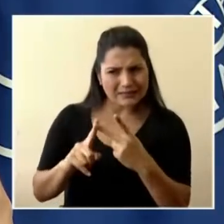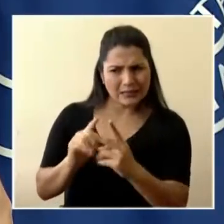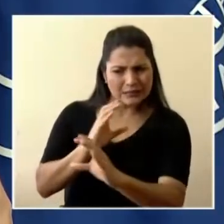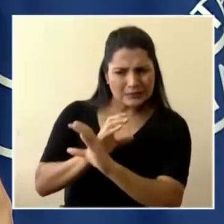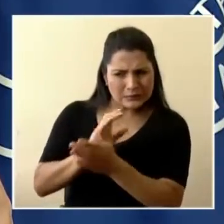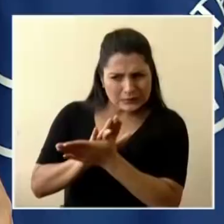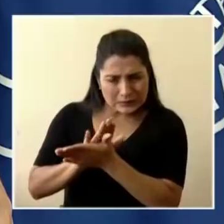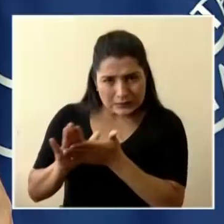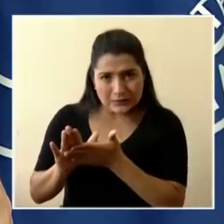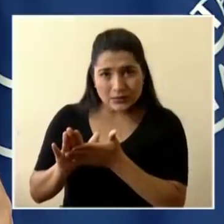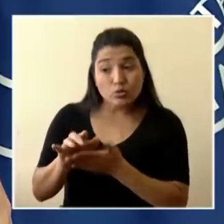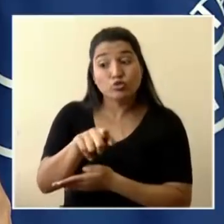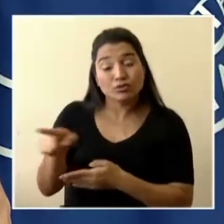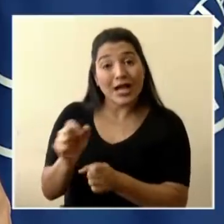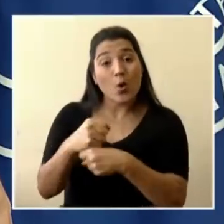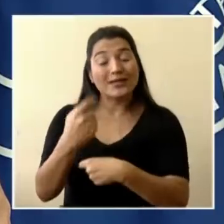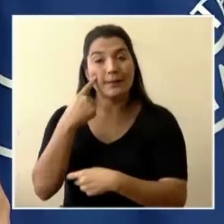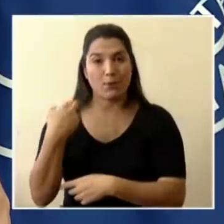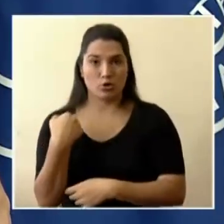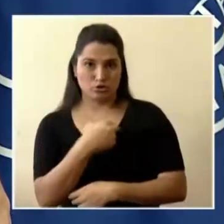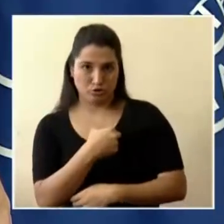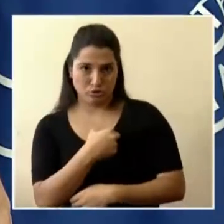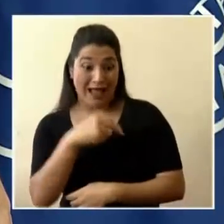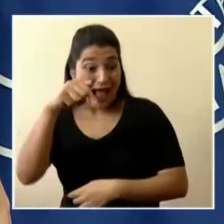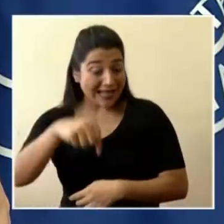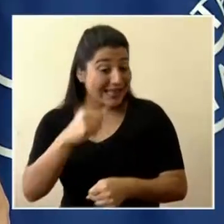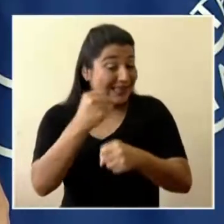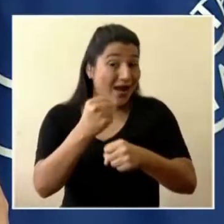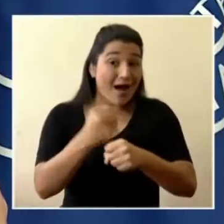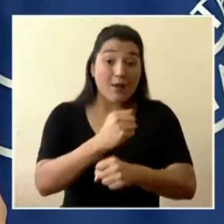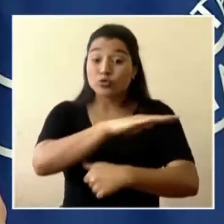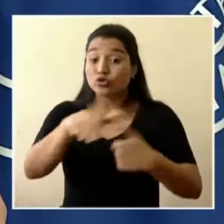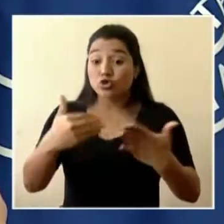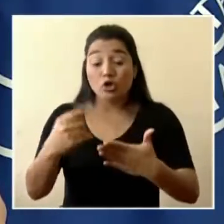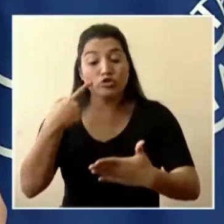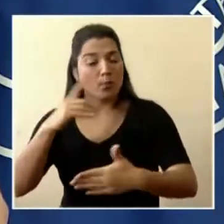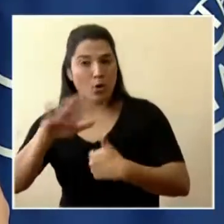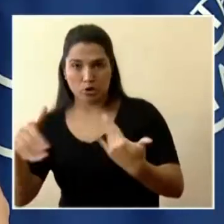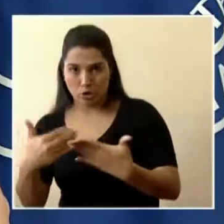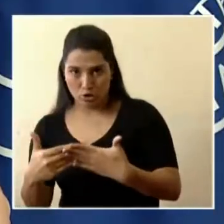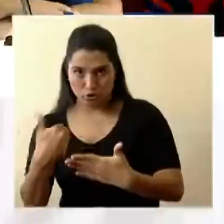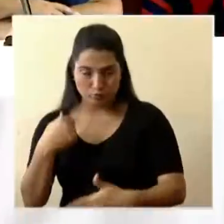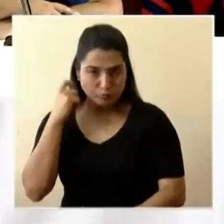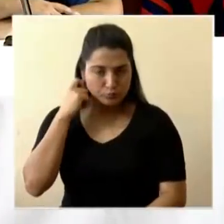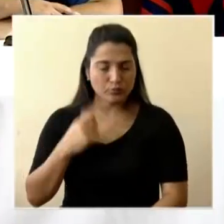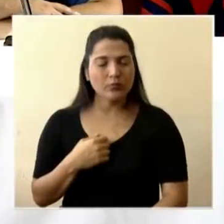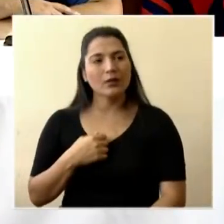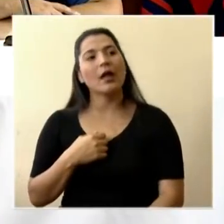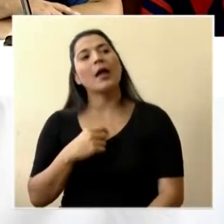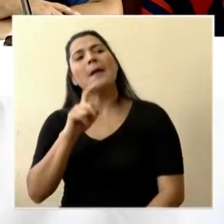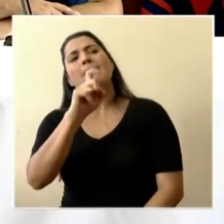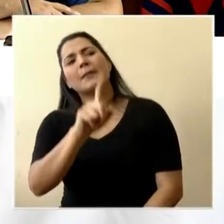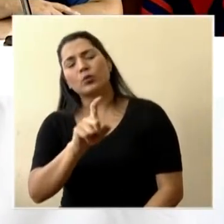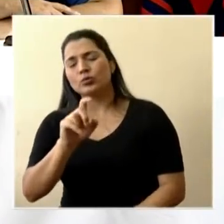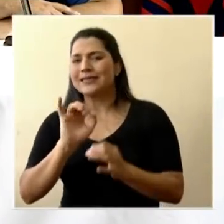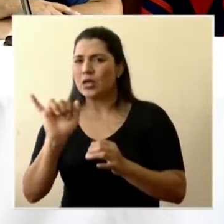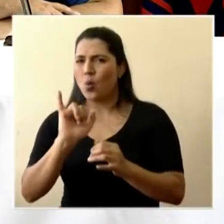también lo están haciendo por nosotros, aquí es todos por todos y todas. Don Michael siempre pregunta sobre